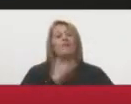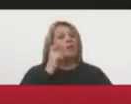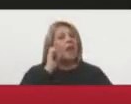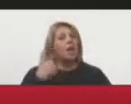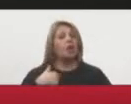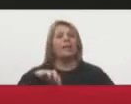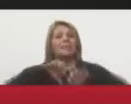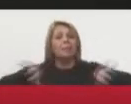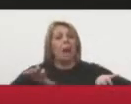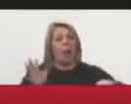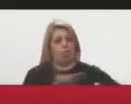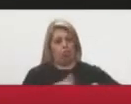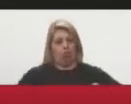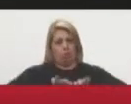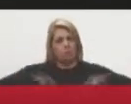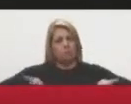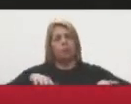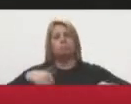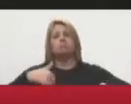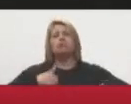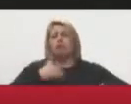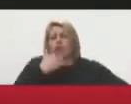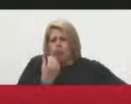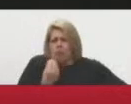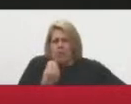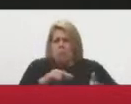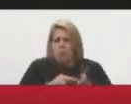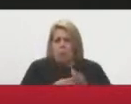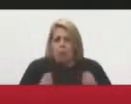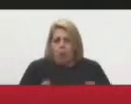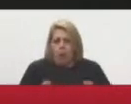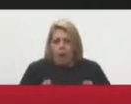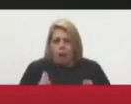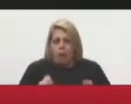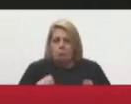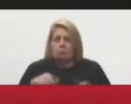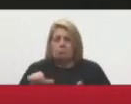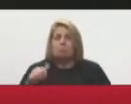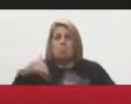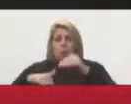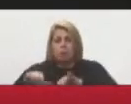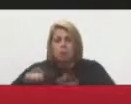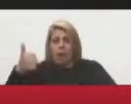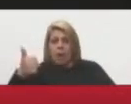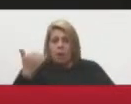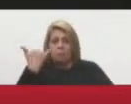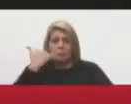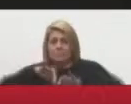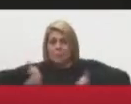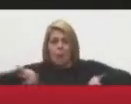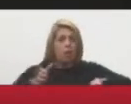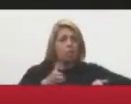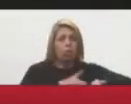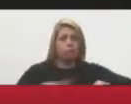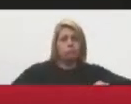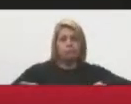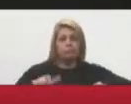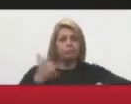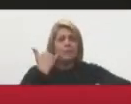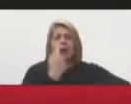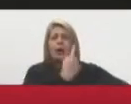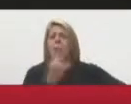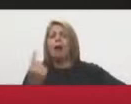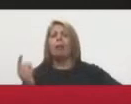por separado. Ahora, yo no sé cuál es el inconveniente. Se gana la votación, se vota por separado, y que cada